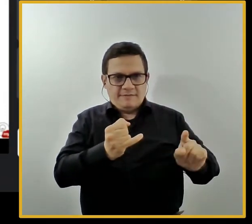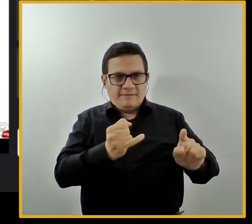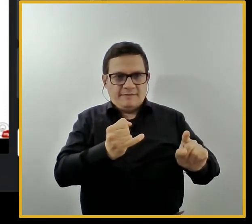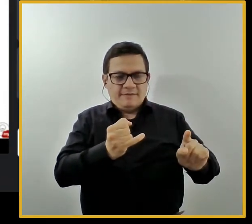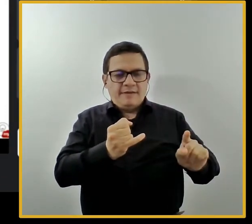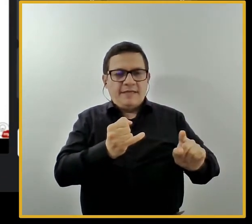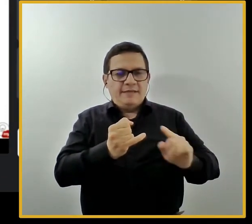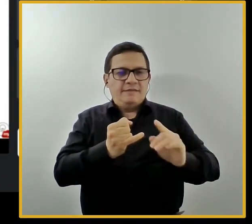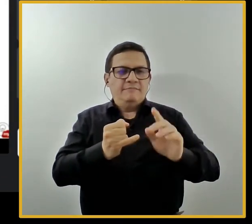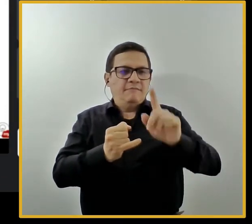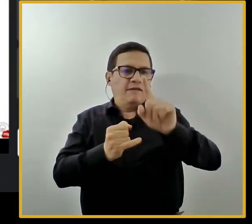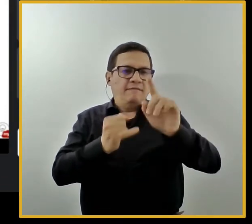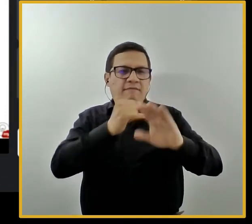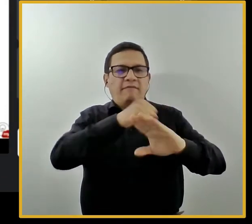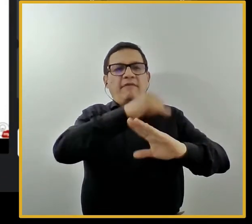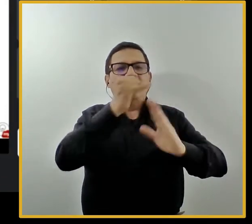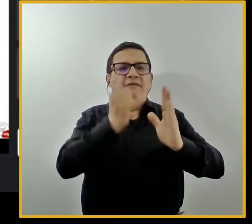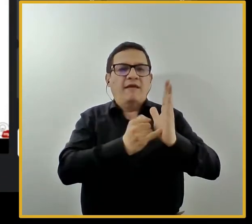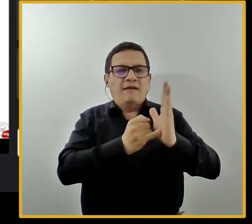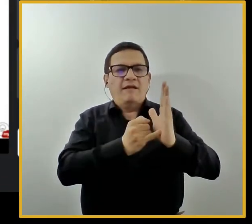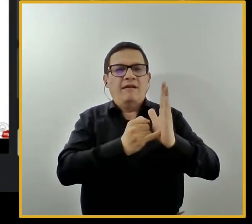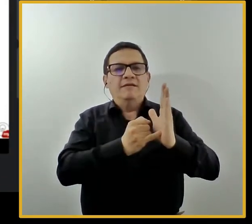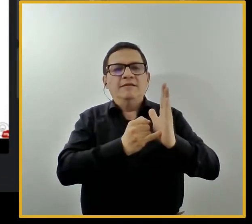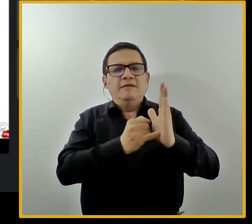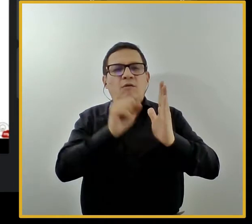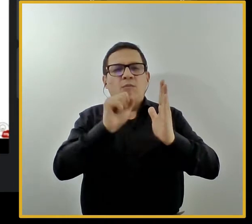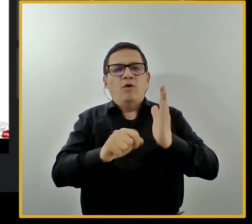esto lo puedo escribir como